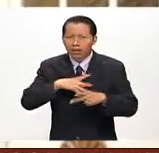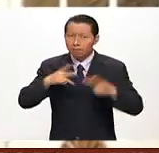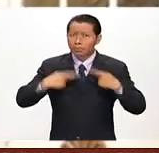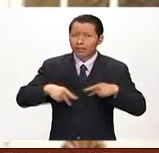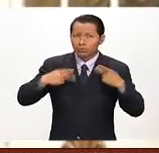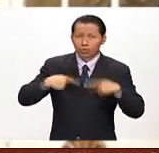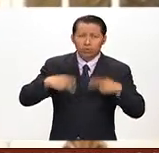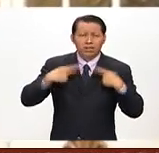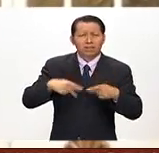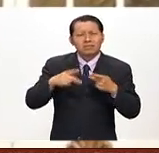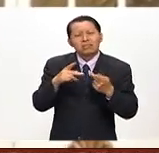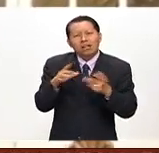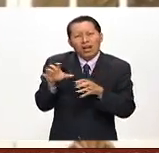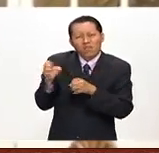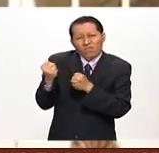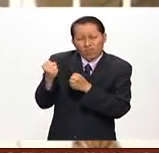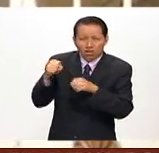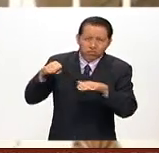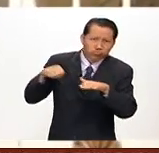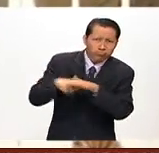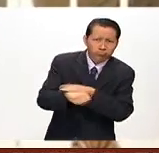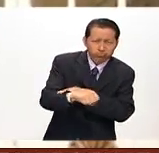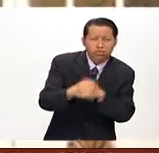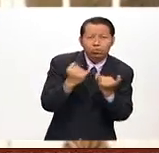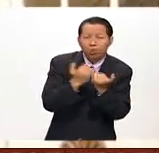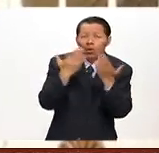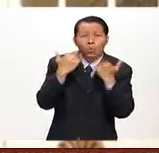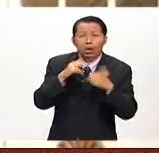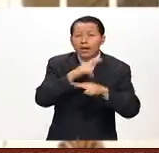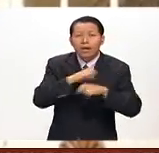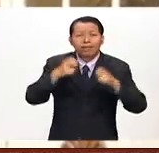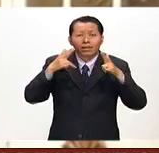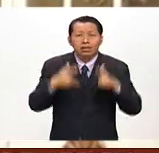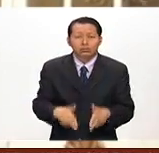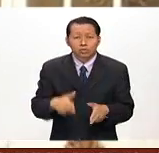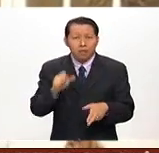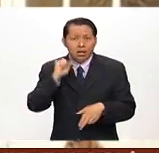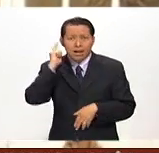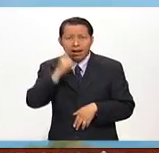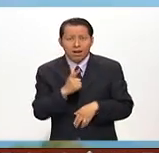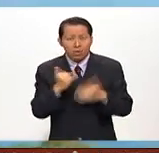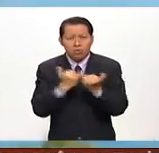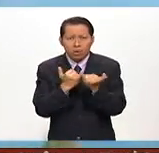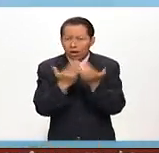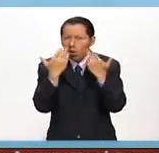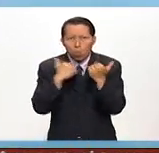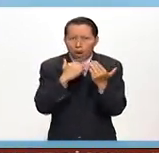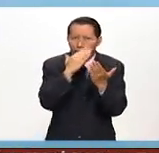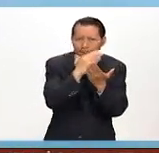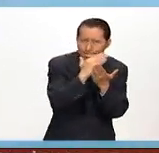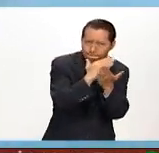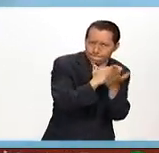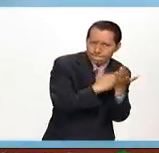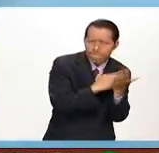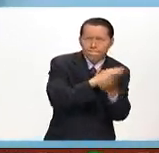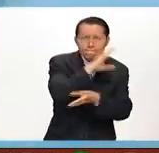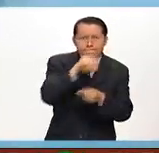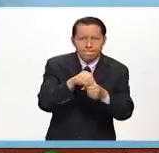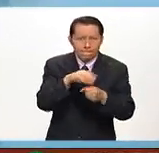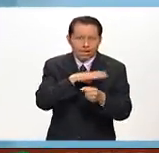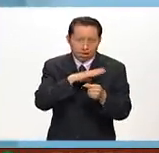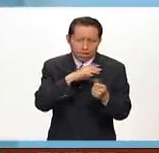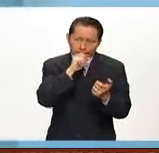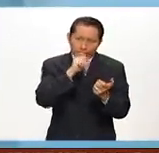pacientes, no tener un modelo de tratamiento y rehabilitación de las adicciones, ni manejar un expediente clínico de acuerdo a la normatividad